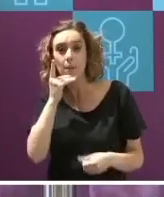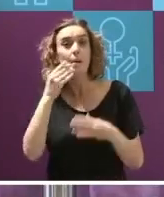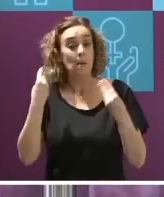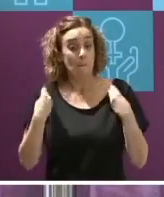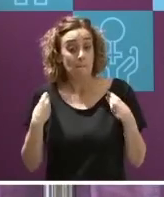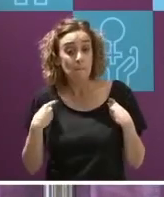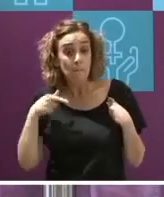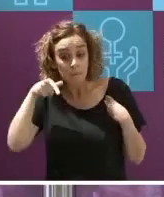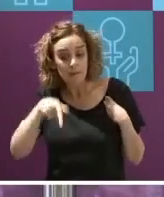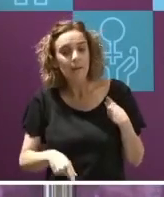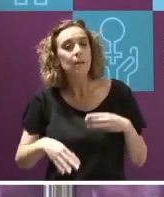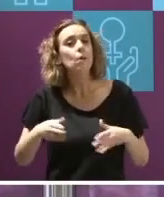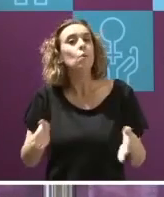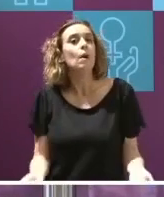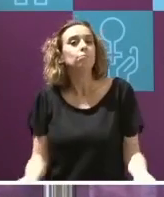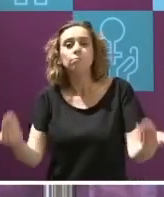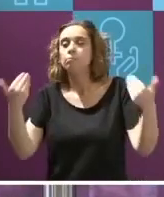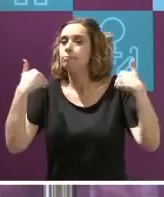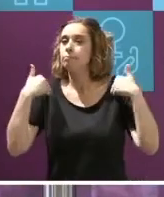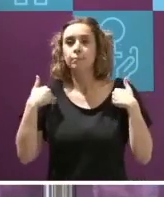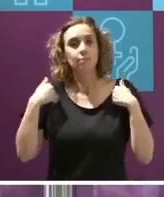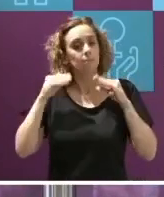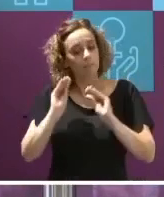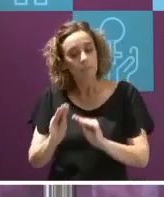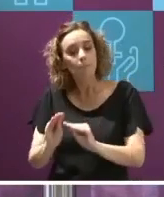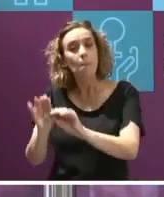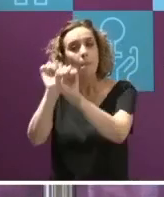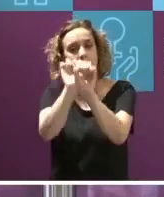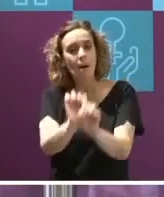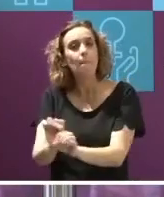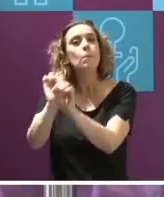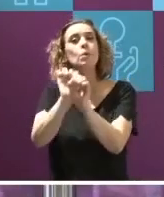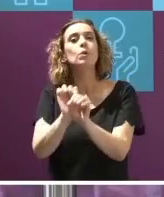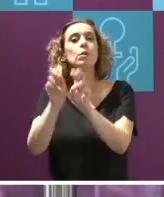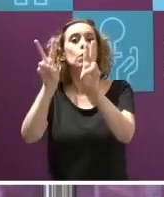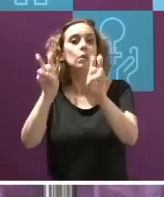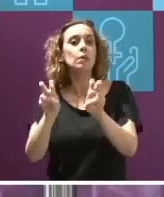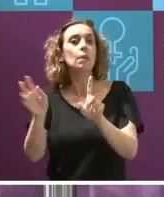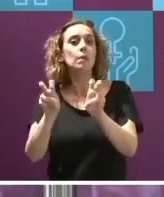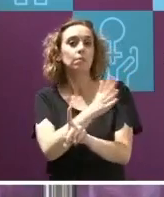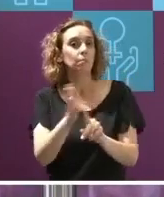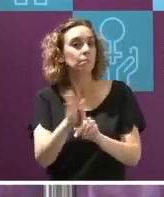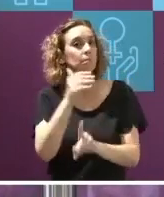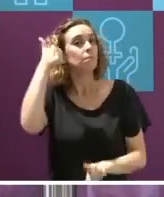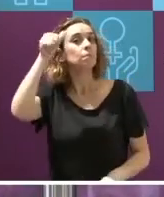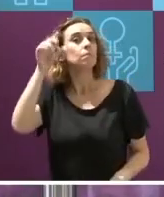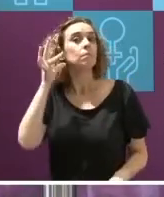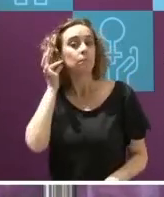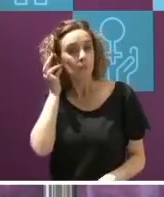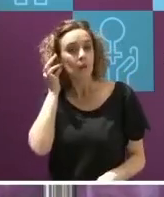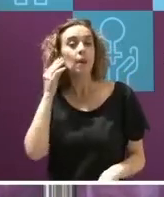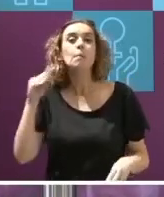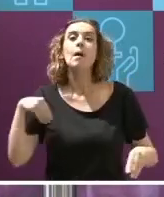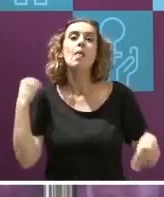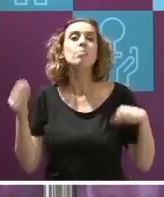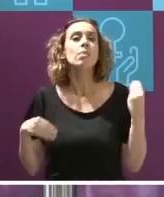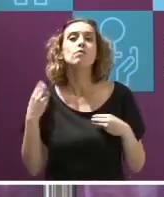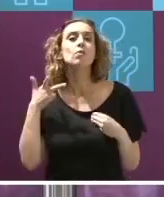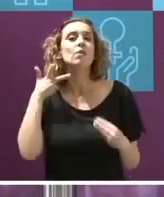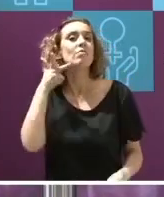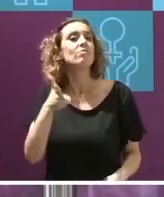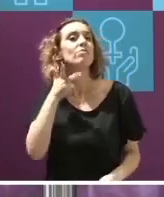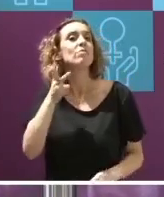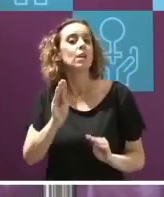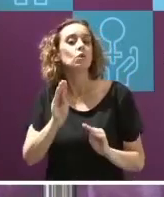especial responsabilidad con ellas para su protección en materia de violencia de género y para el pleno disfrute de todos sus derechos